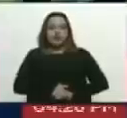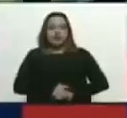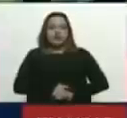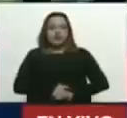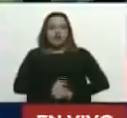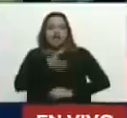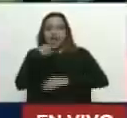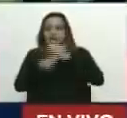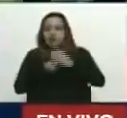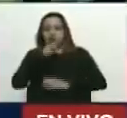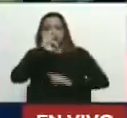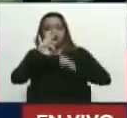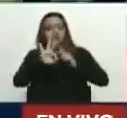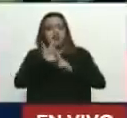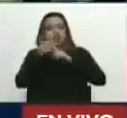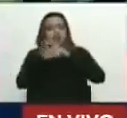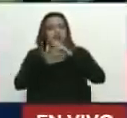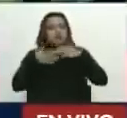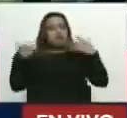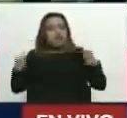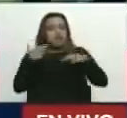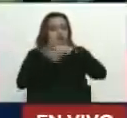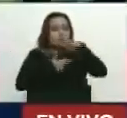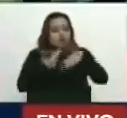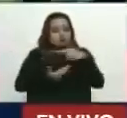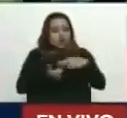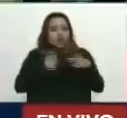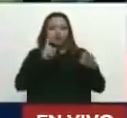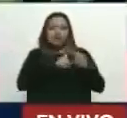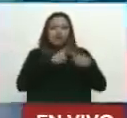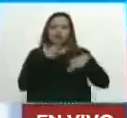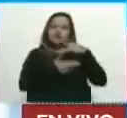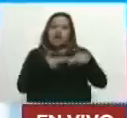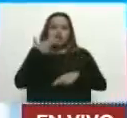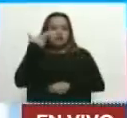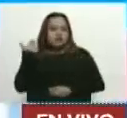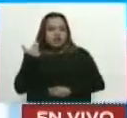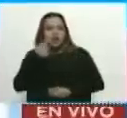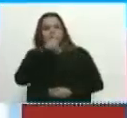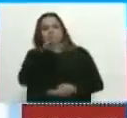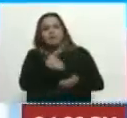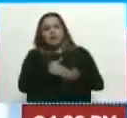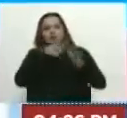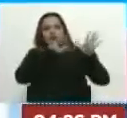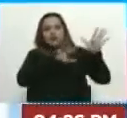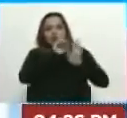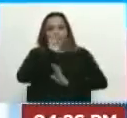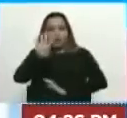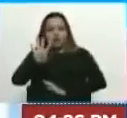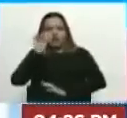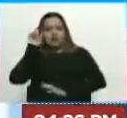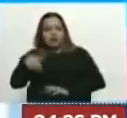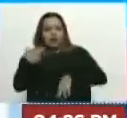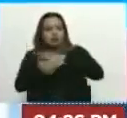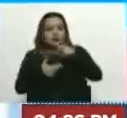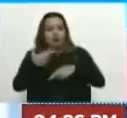grandes revoluciones. Estamos hablando de la Revolución Haitiana de 1804, la Revolución Cubana